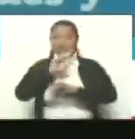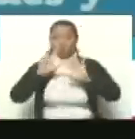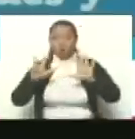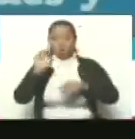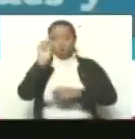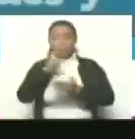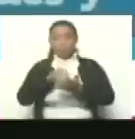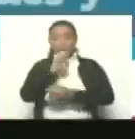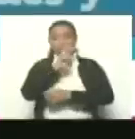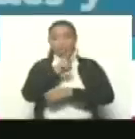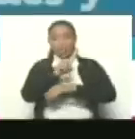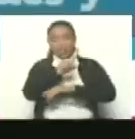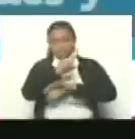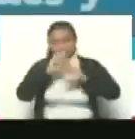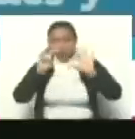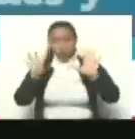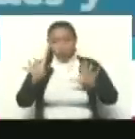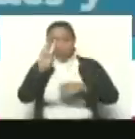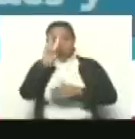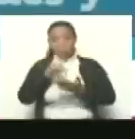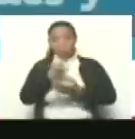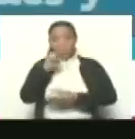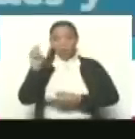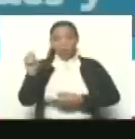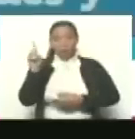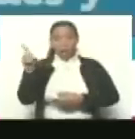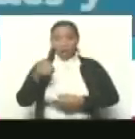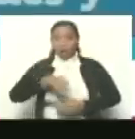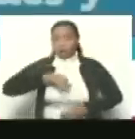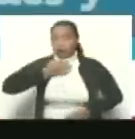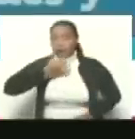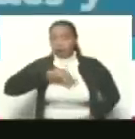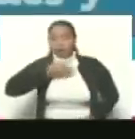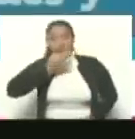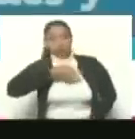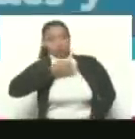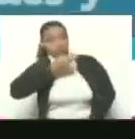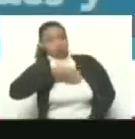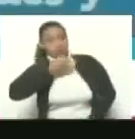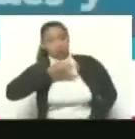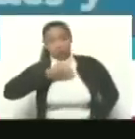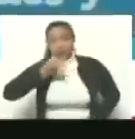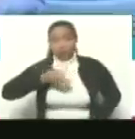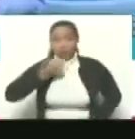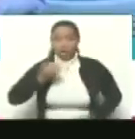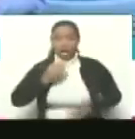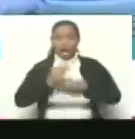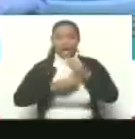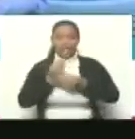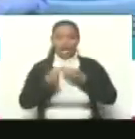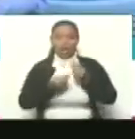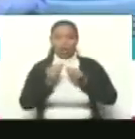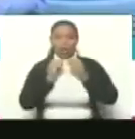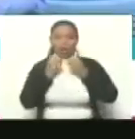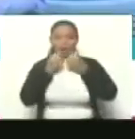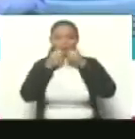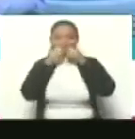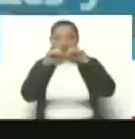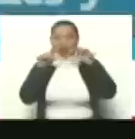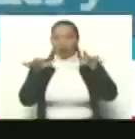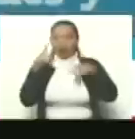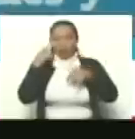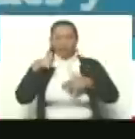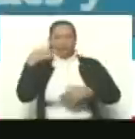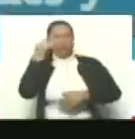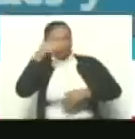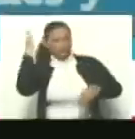19, en el año 20, se jactaban, les brotaba como espuma por la boca cuando hablaban. Hay que